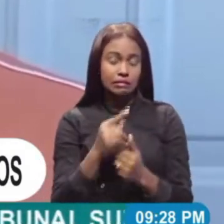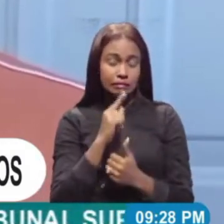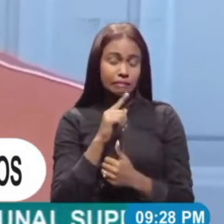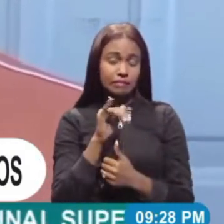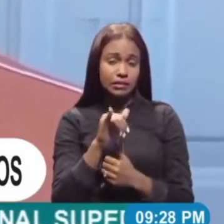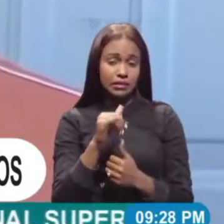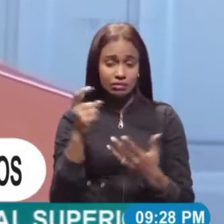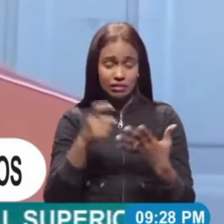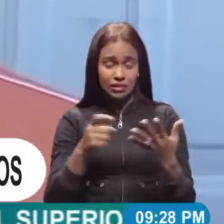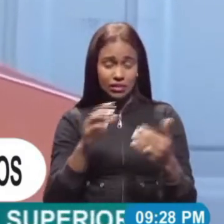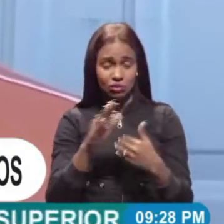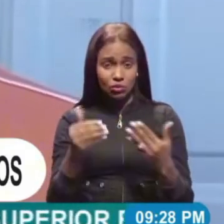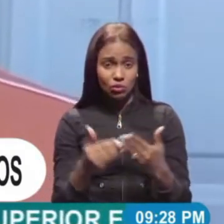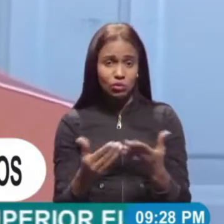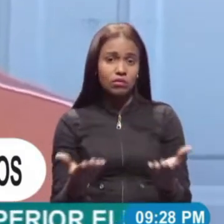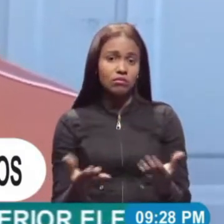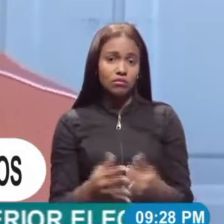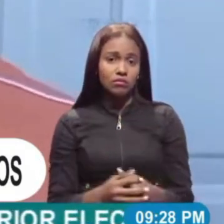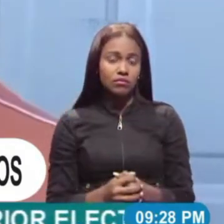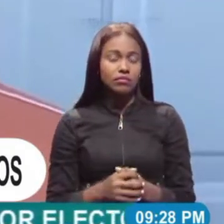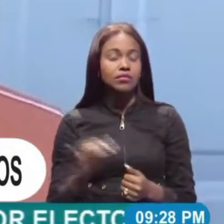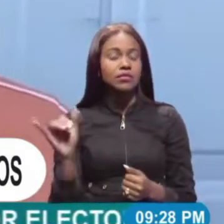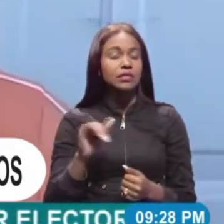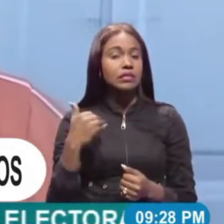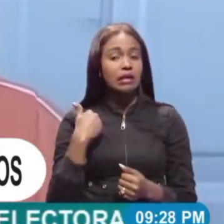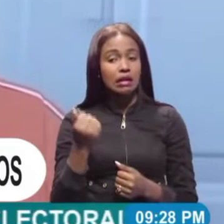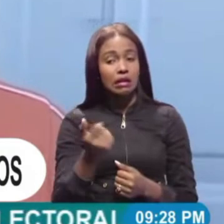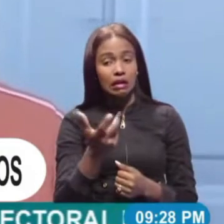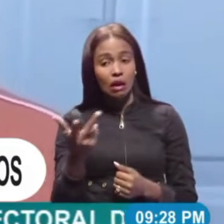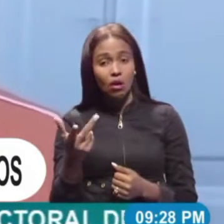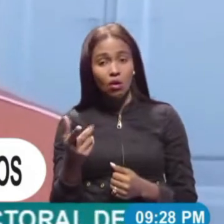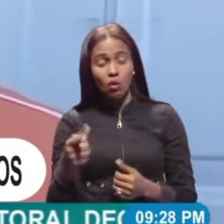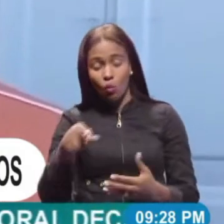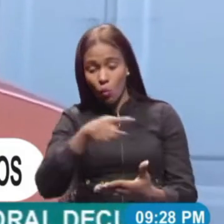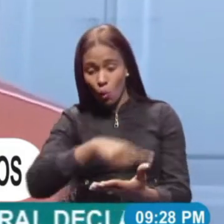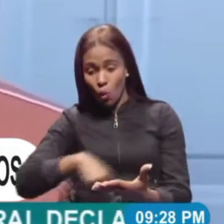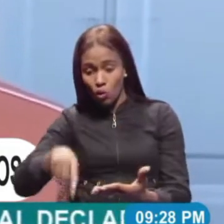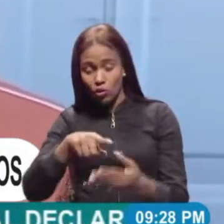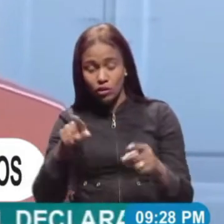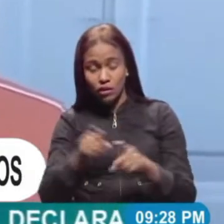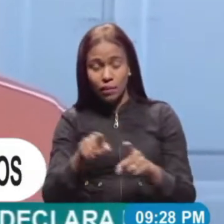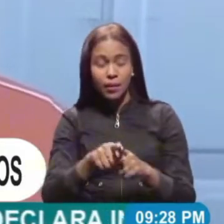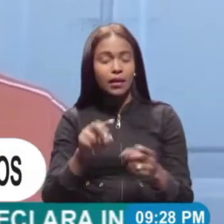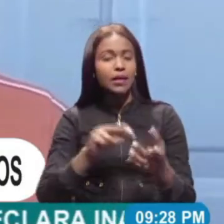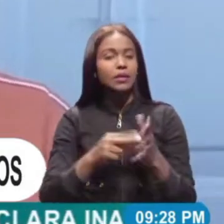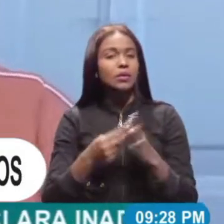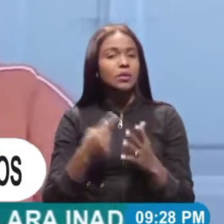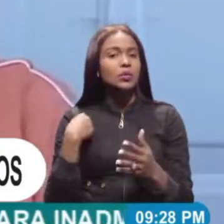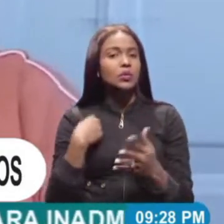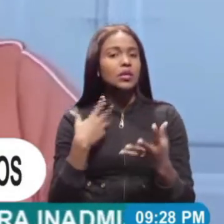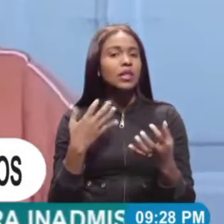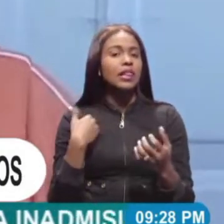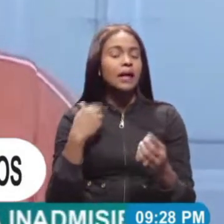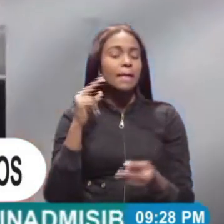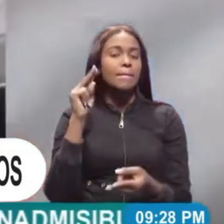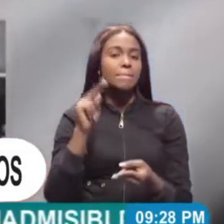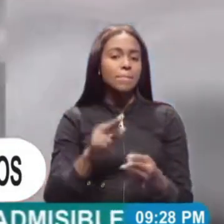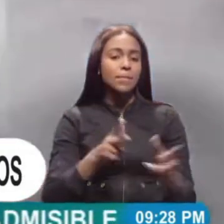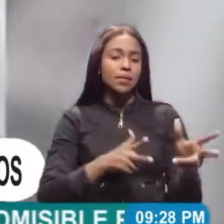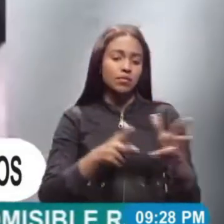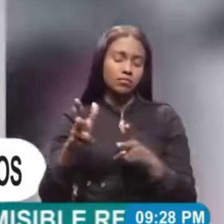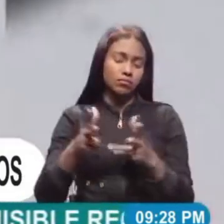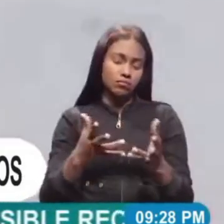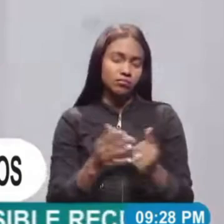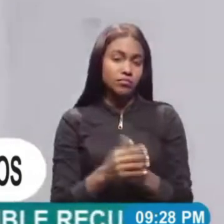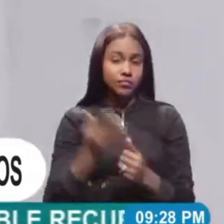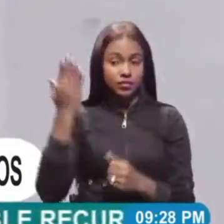las patanas. Y hay algún hoyito también. Lo que queremos por lo menos que haya menos tránsito de patanas. El pasado